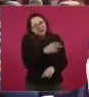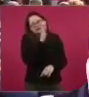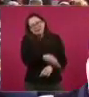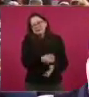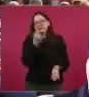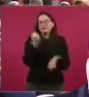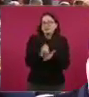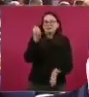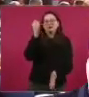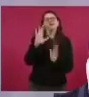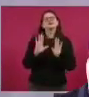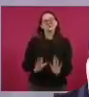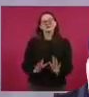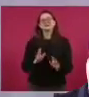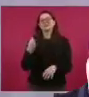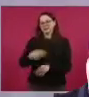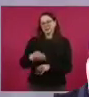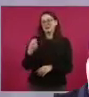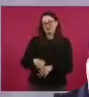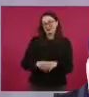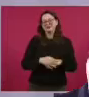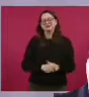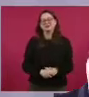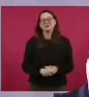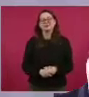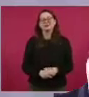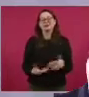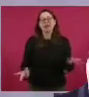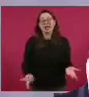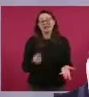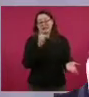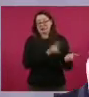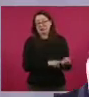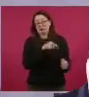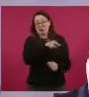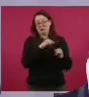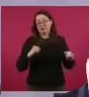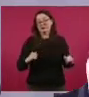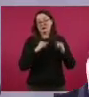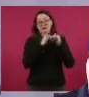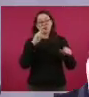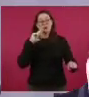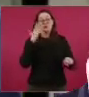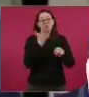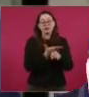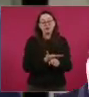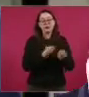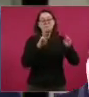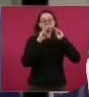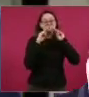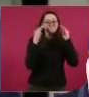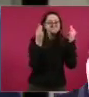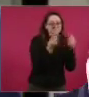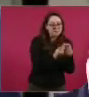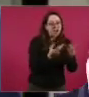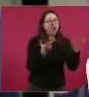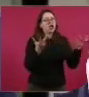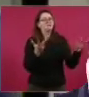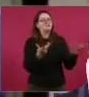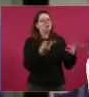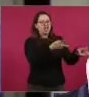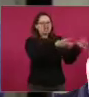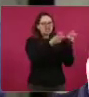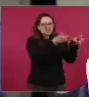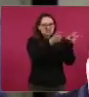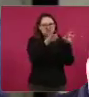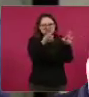ahí se recoge todo lo que se confisca, lo que